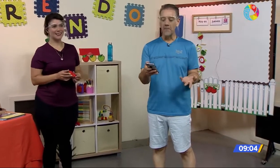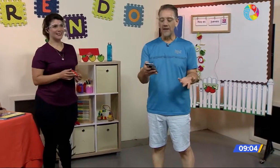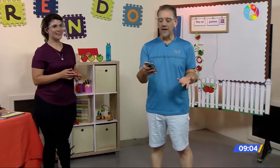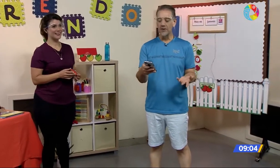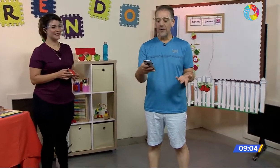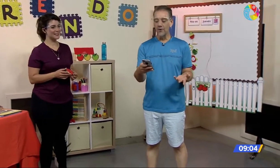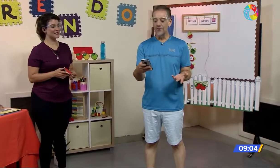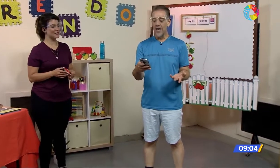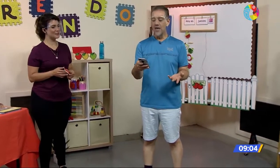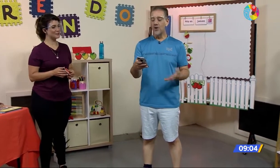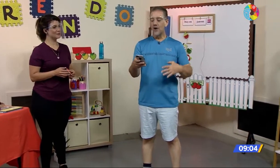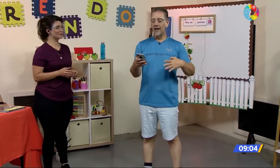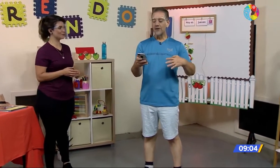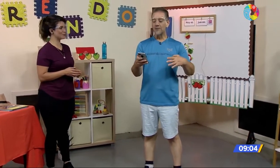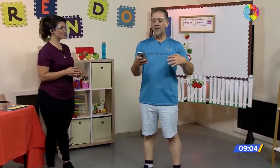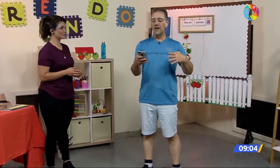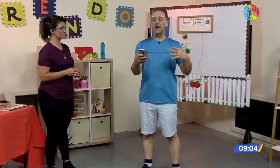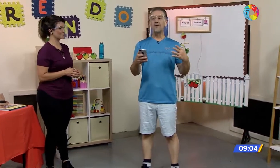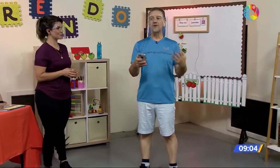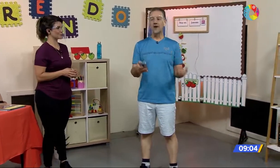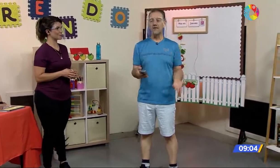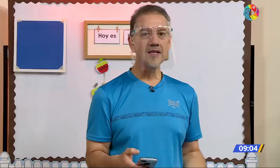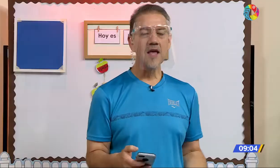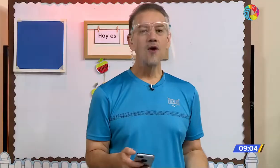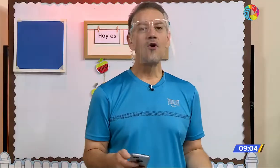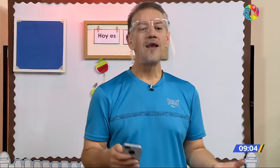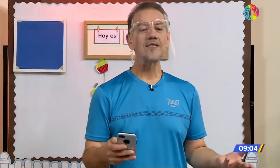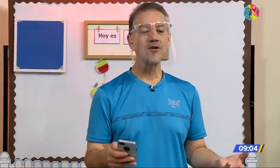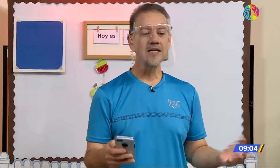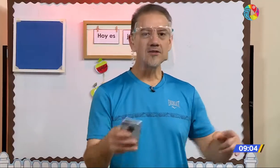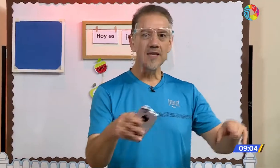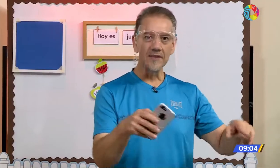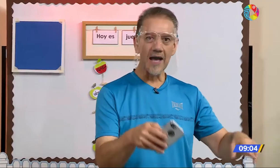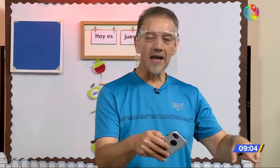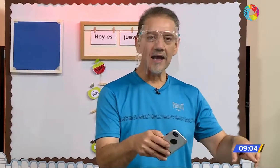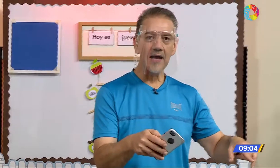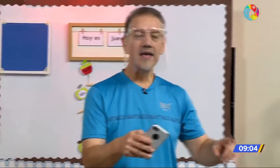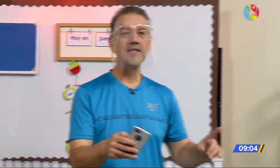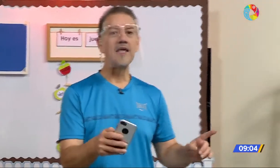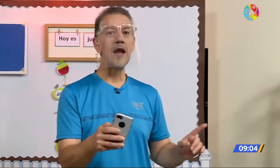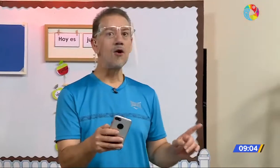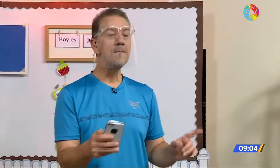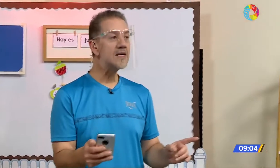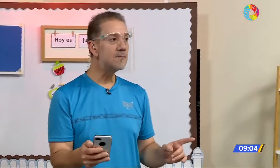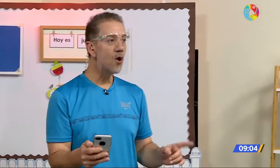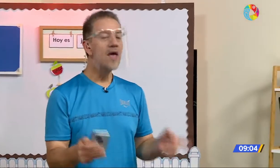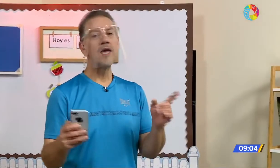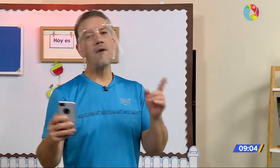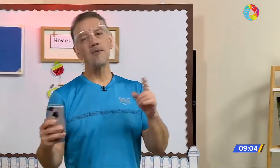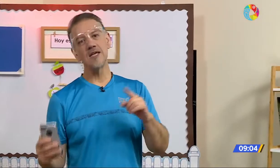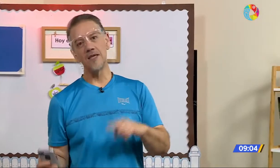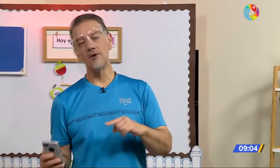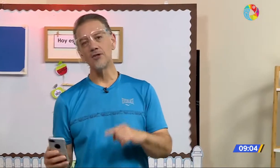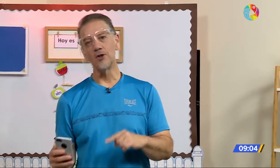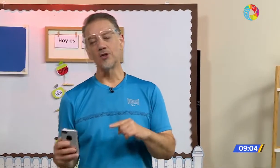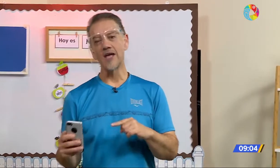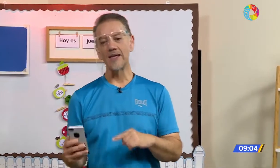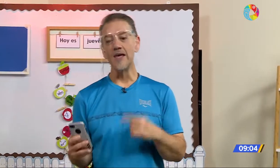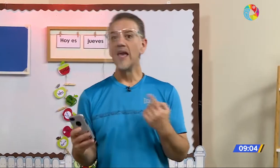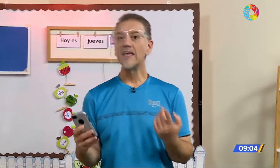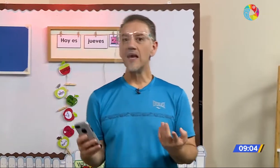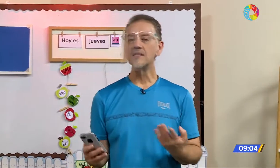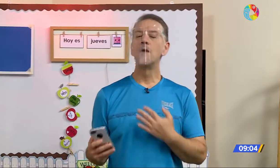8751-1313 para mandarle los saludos y ojalá que nos puedan mandar fotografías con las cosas que ustedes hagan, que será lo mismo que vamos a hacer